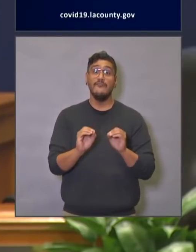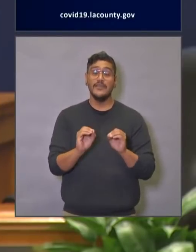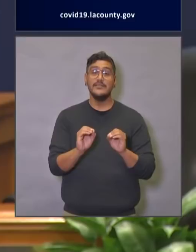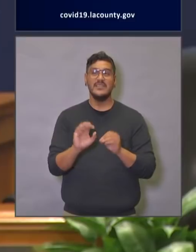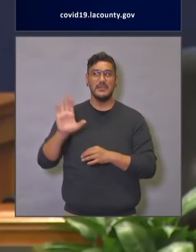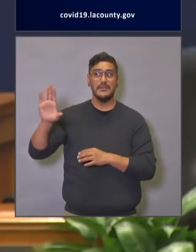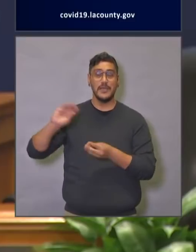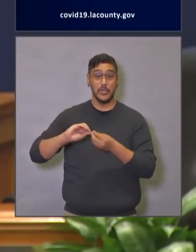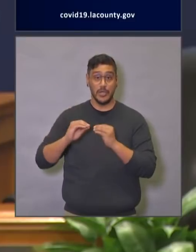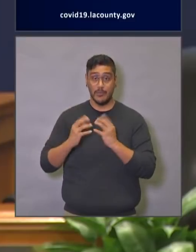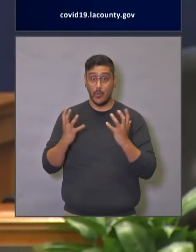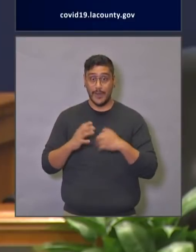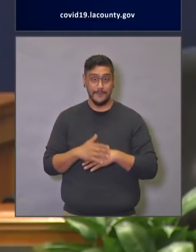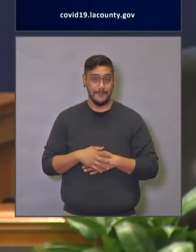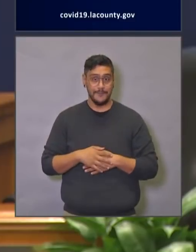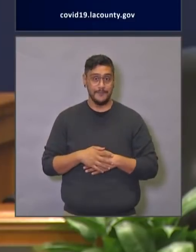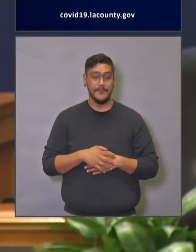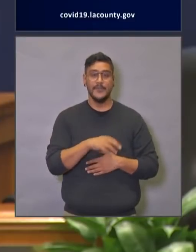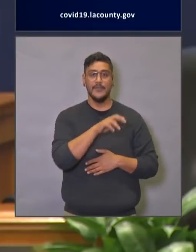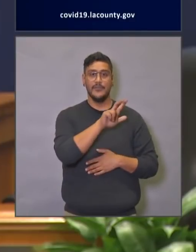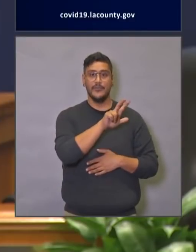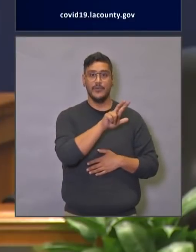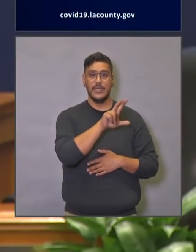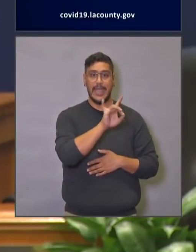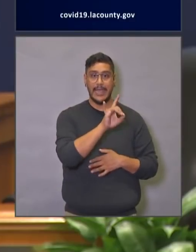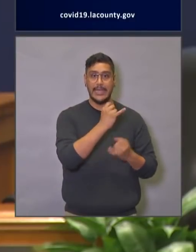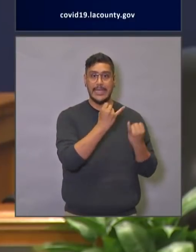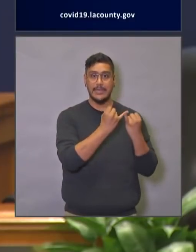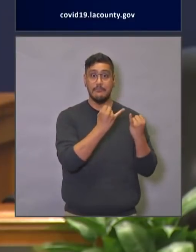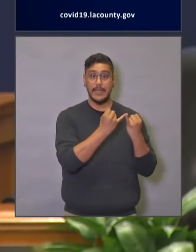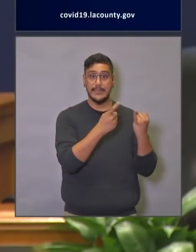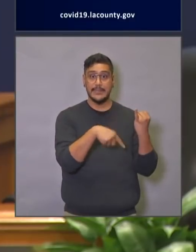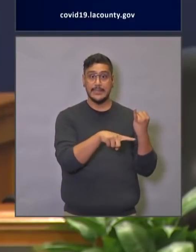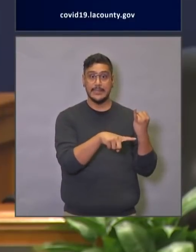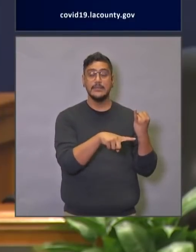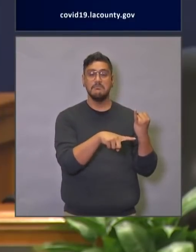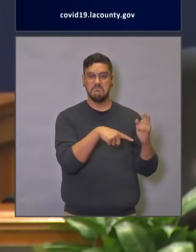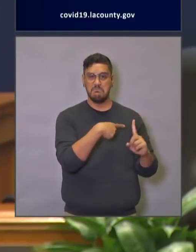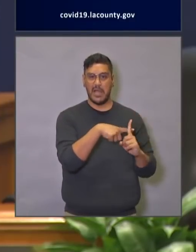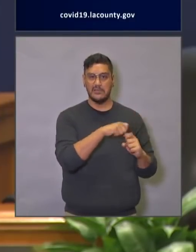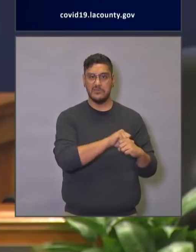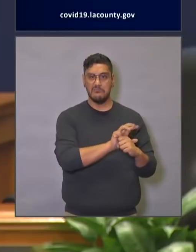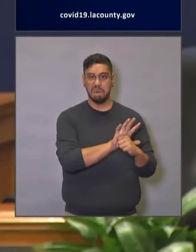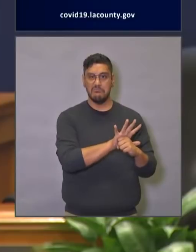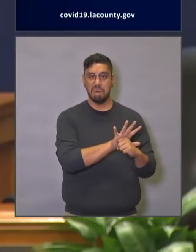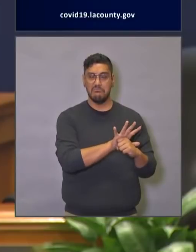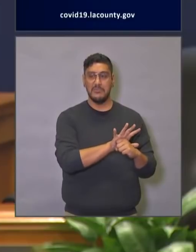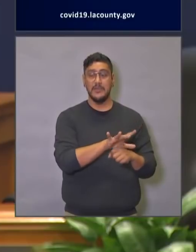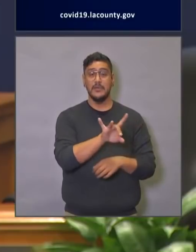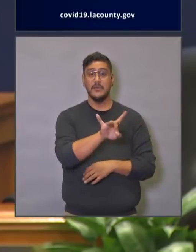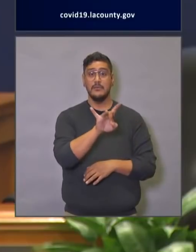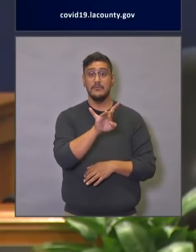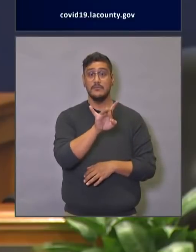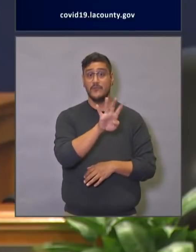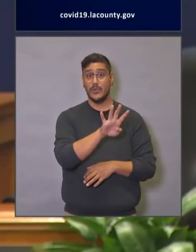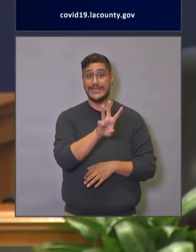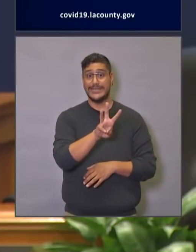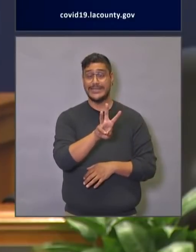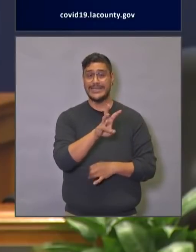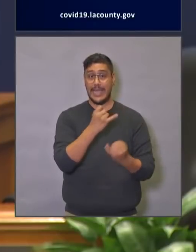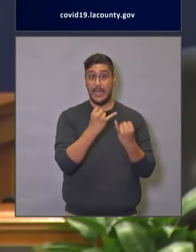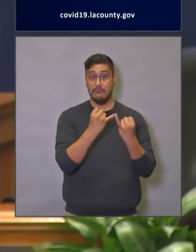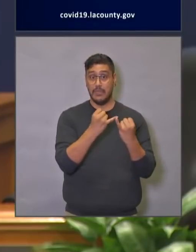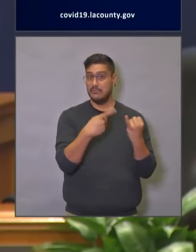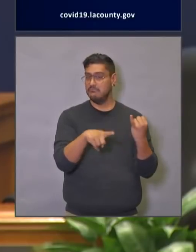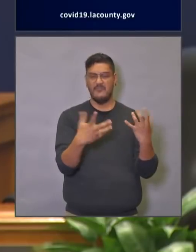sus instalaciones que 38 reclusos que son positivos, 846 personas encarceladas